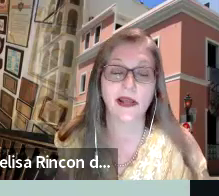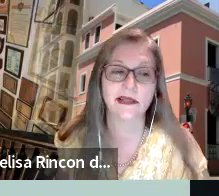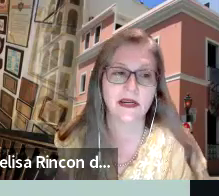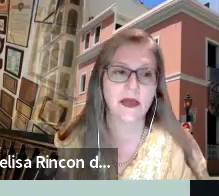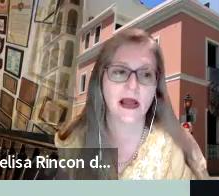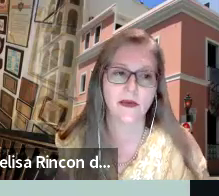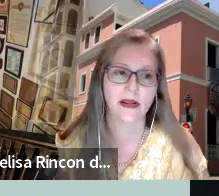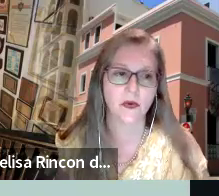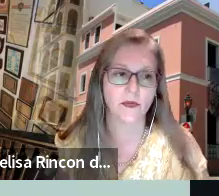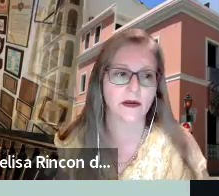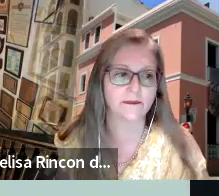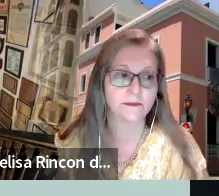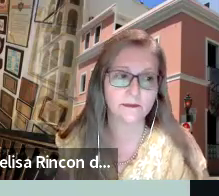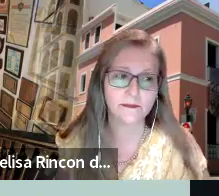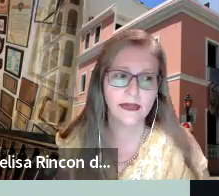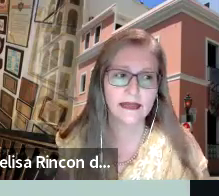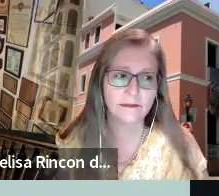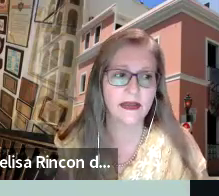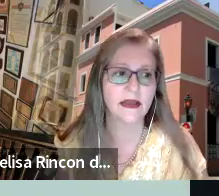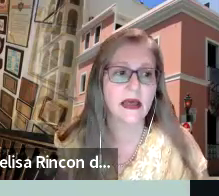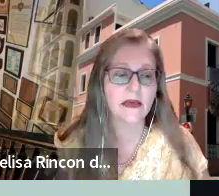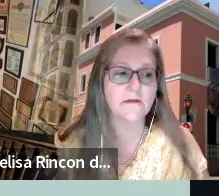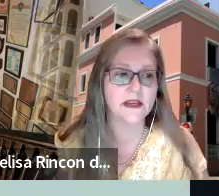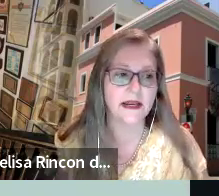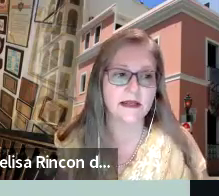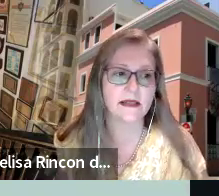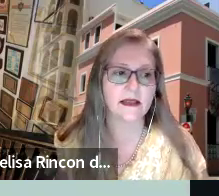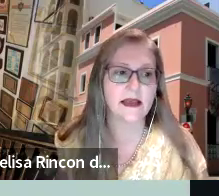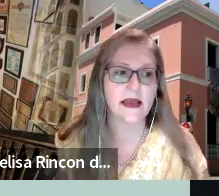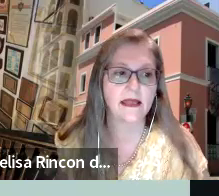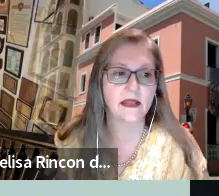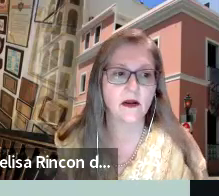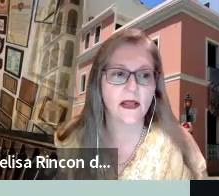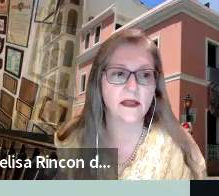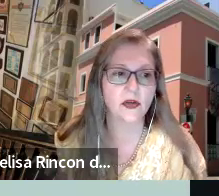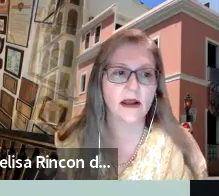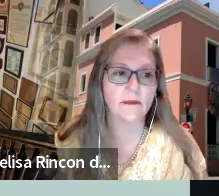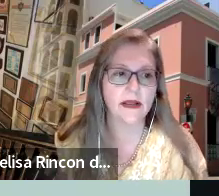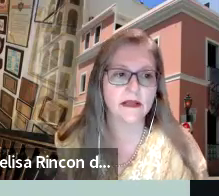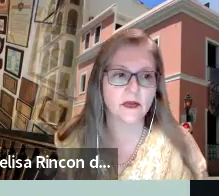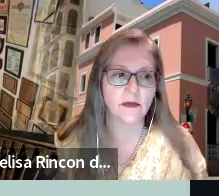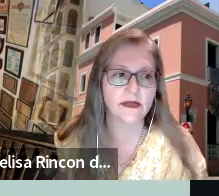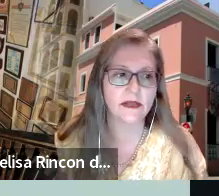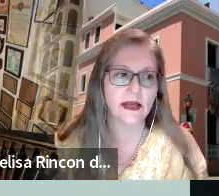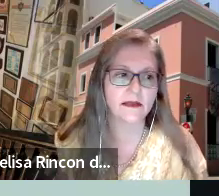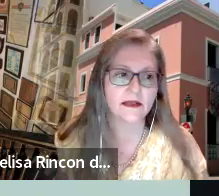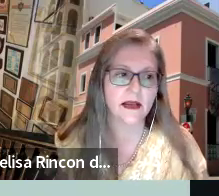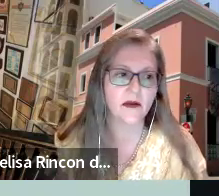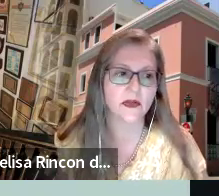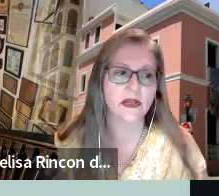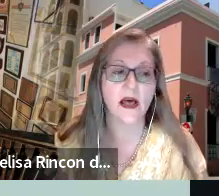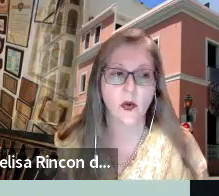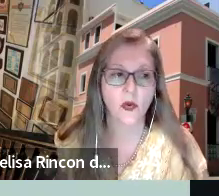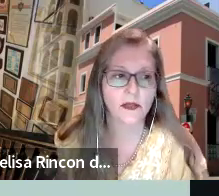la doctora Silvia Álvarez Pulvelo. Y también, en fecha reciente, entregó a la editorial Prensas Universitarias